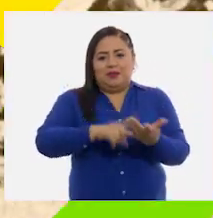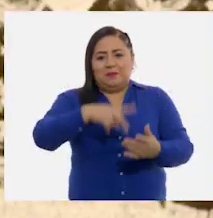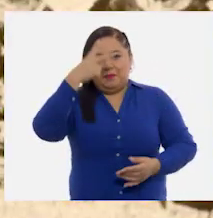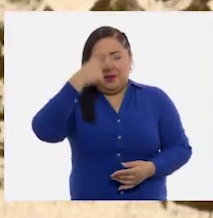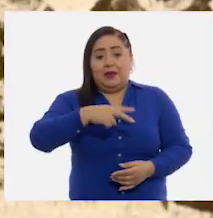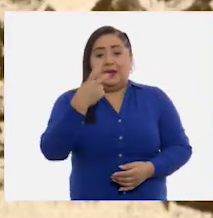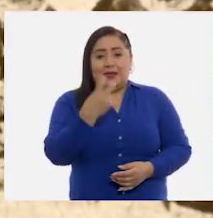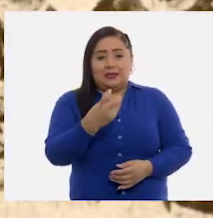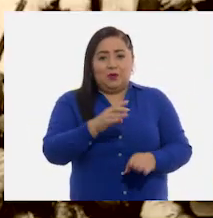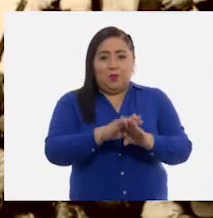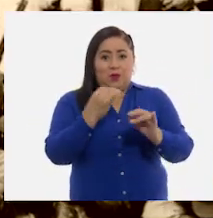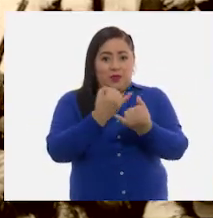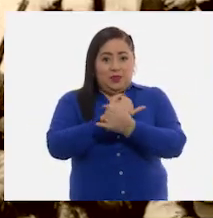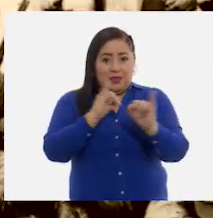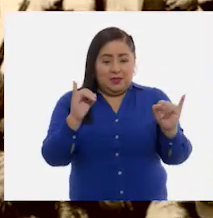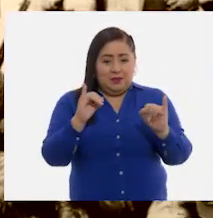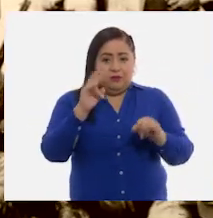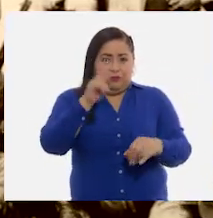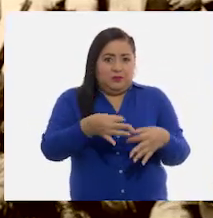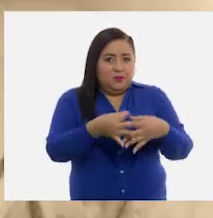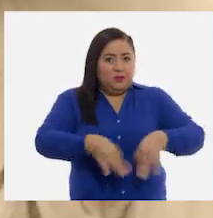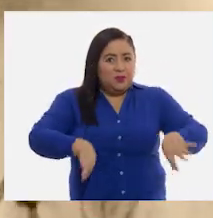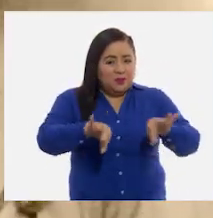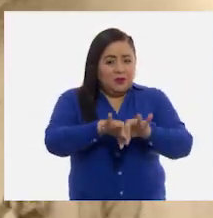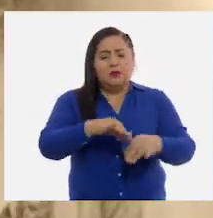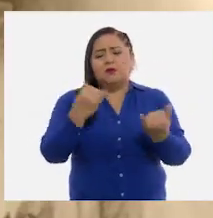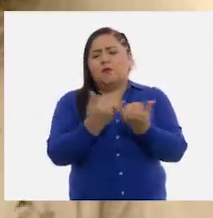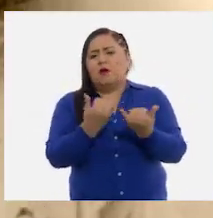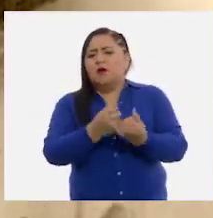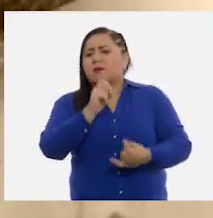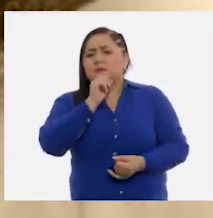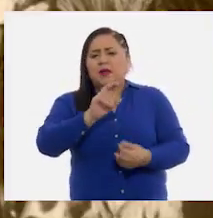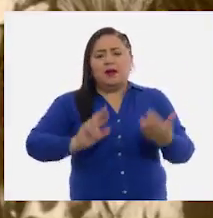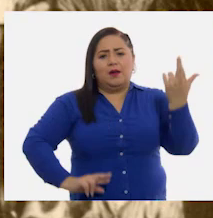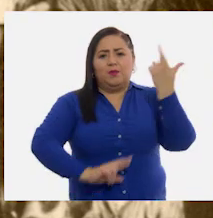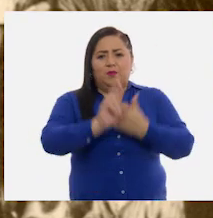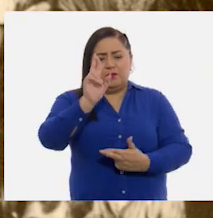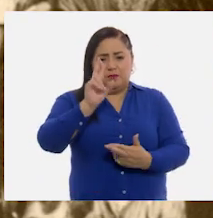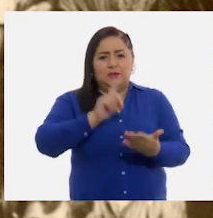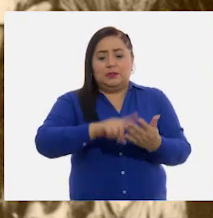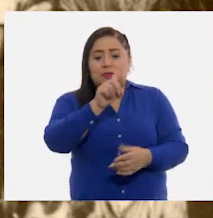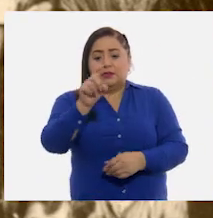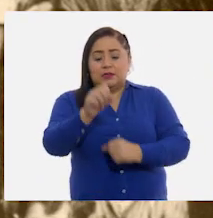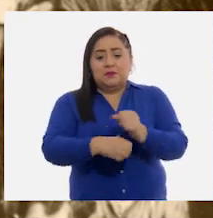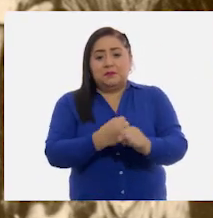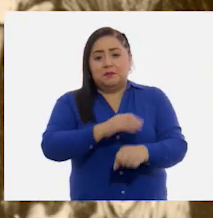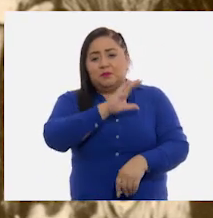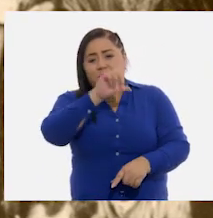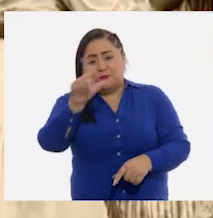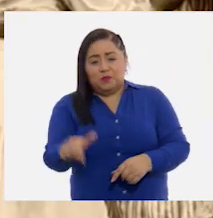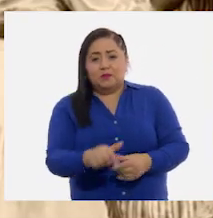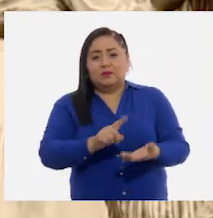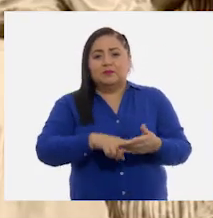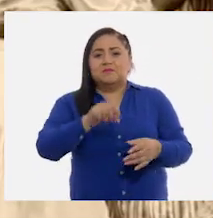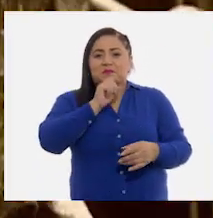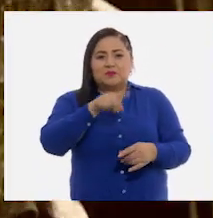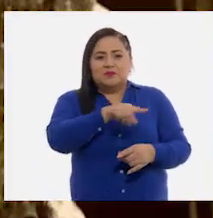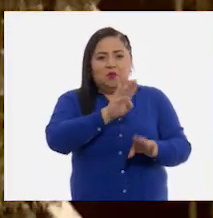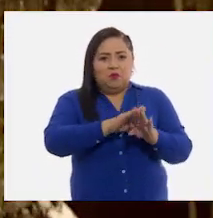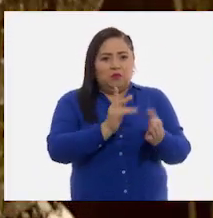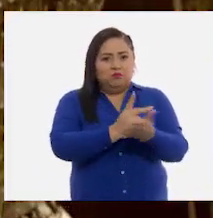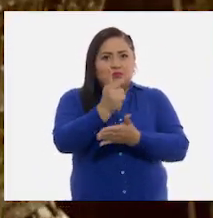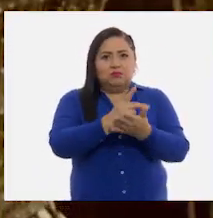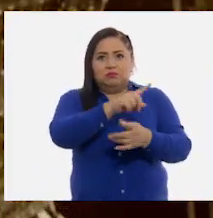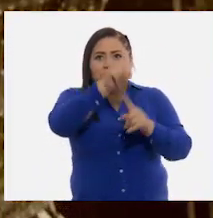Y así como en la independencia fueron fundamentales, también en la Revolución, 100 años más tarde, formaron parte del cuadro de honor de